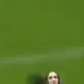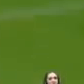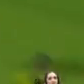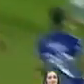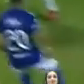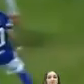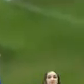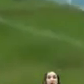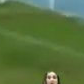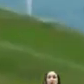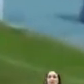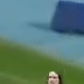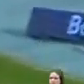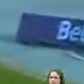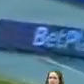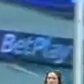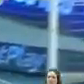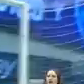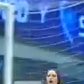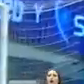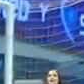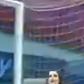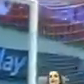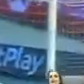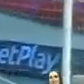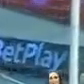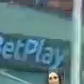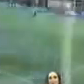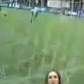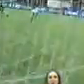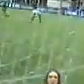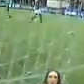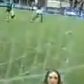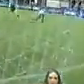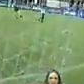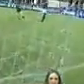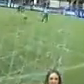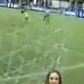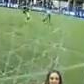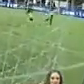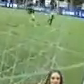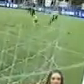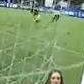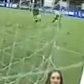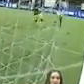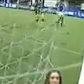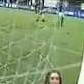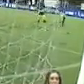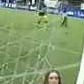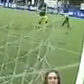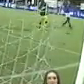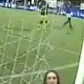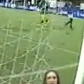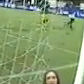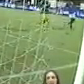tiene asegurado es su cupo en la segunda fase previa de la Copa Libertadores 2022.